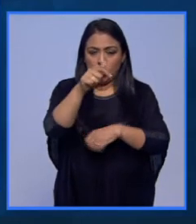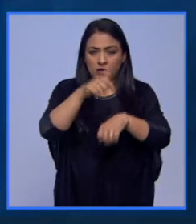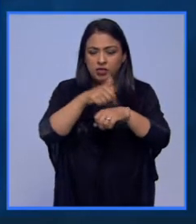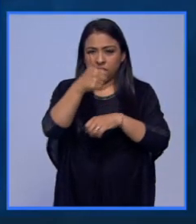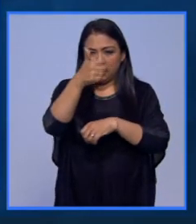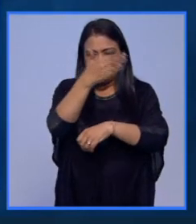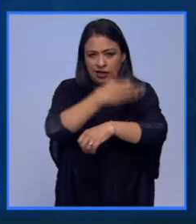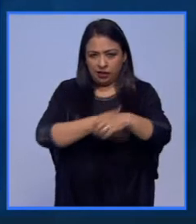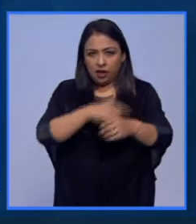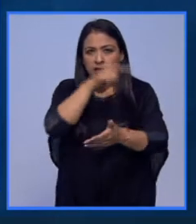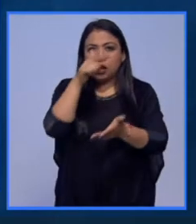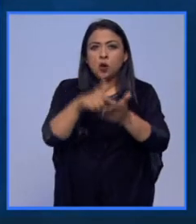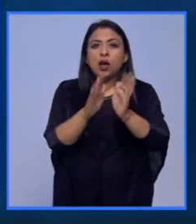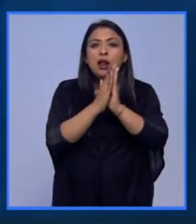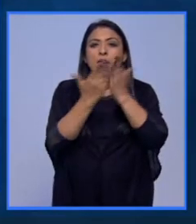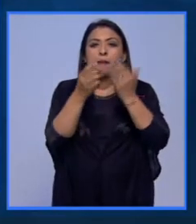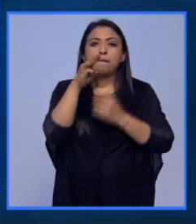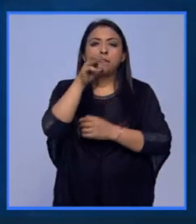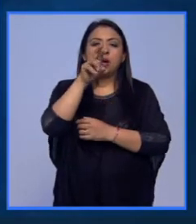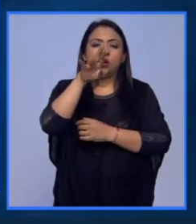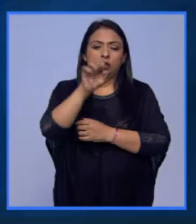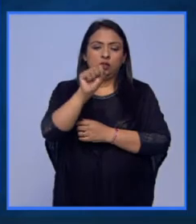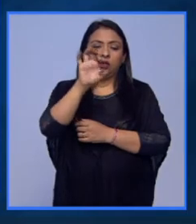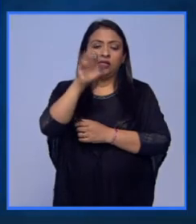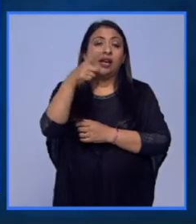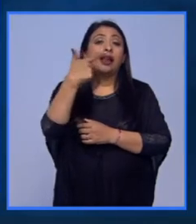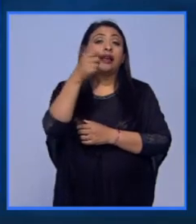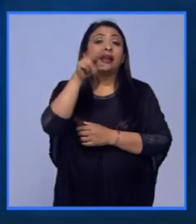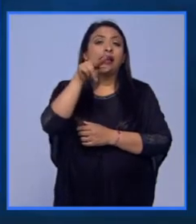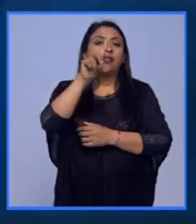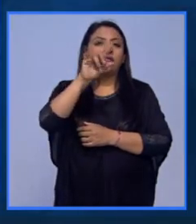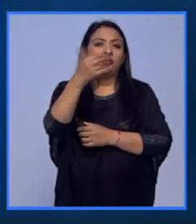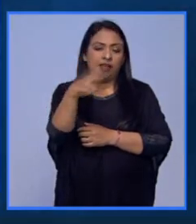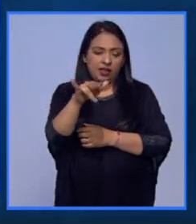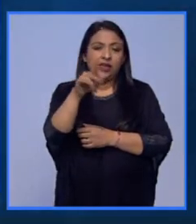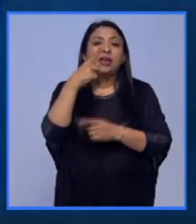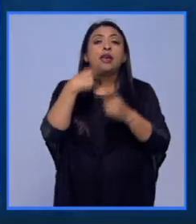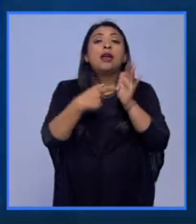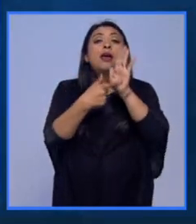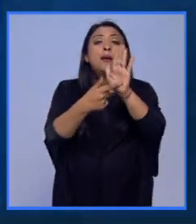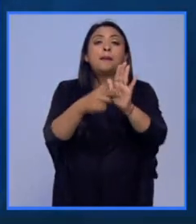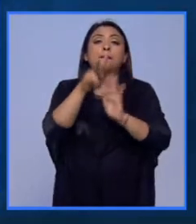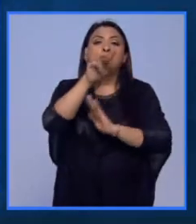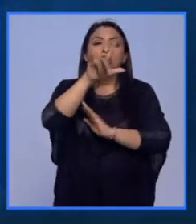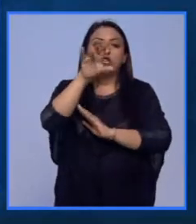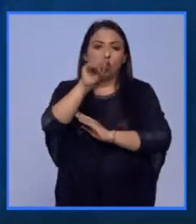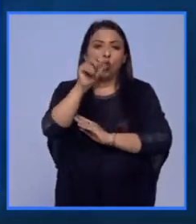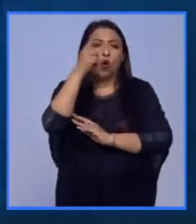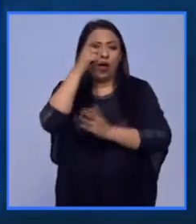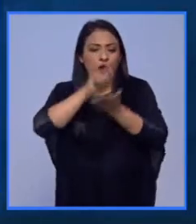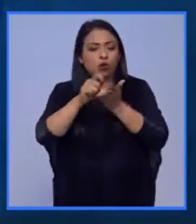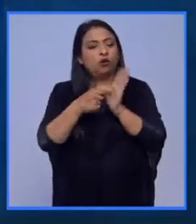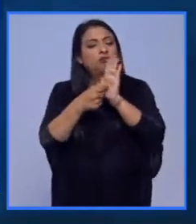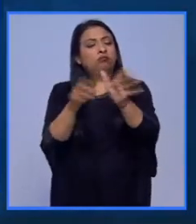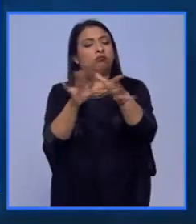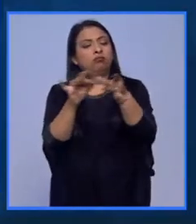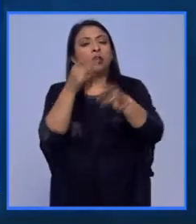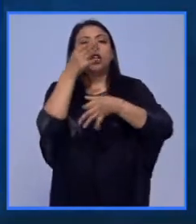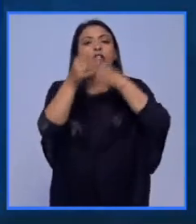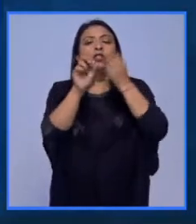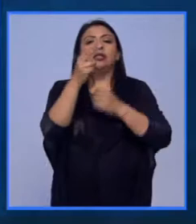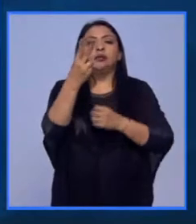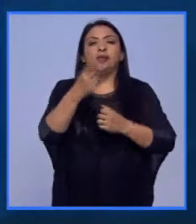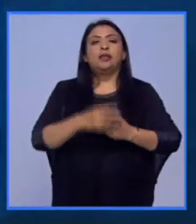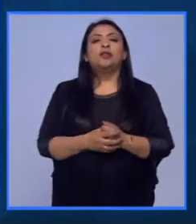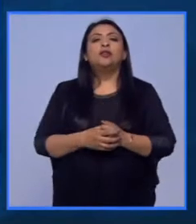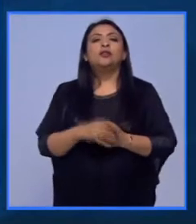la tarde en la librería Mauricio Achar de Gandhi. Lo presentan Juan Villoro y el autor. Noticias